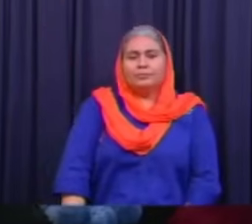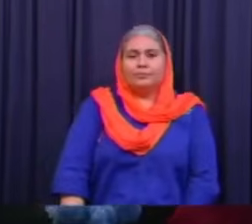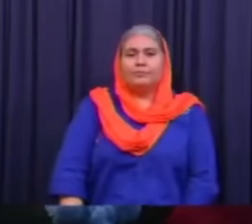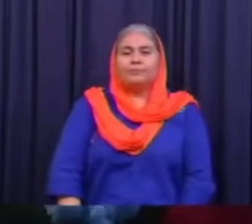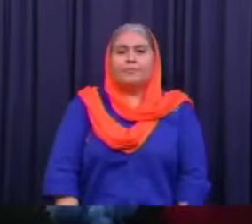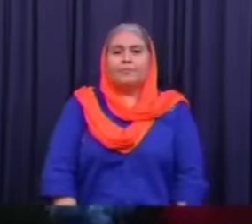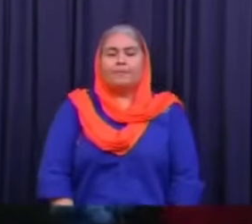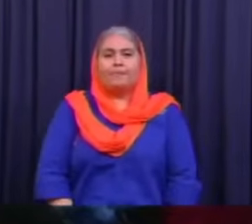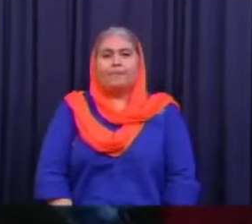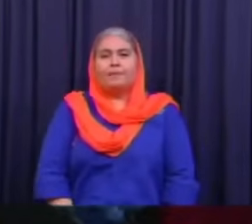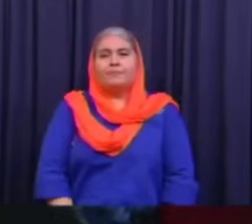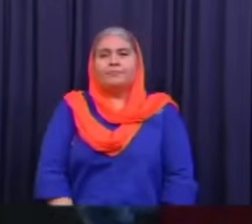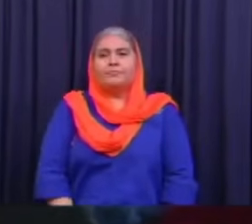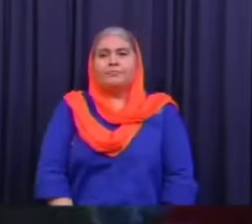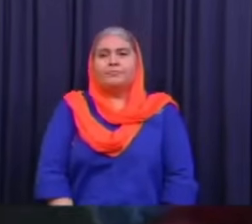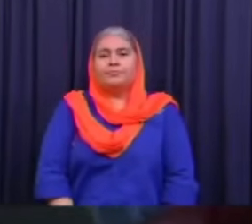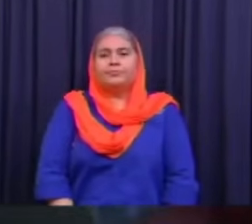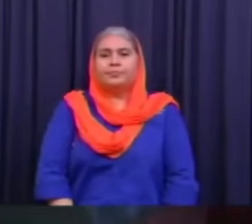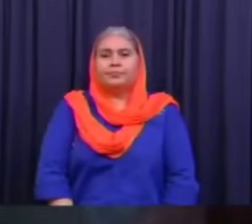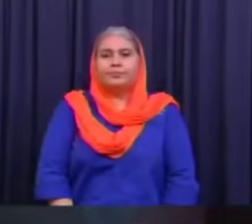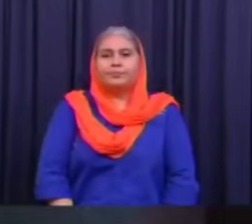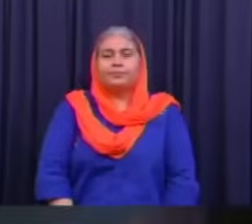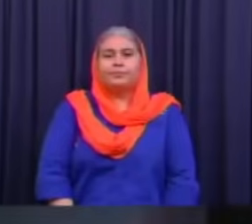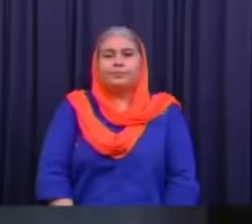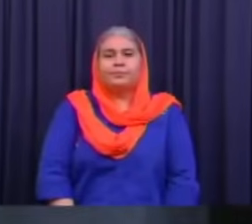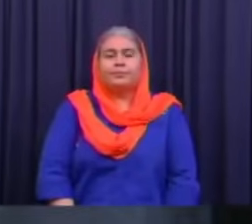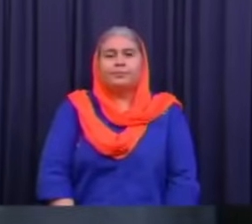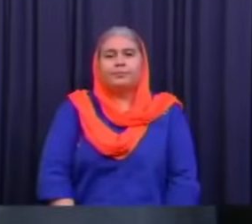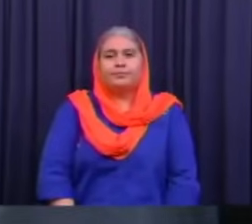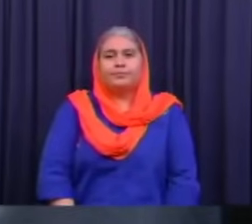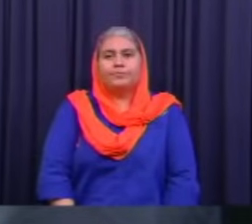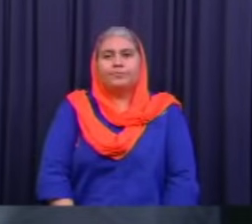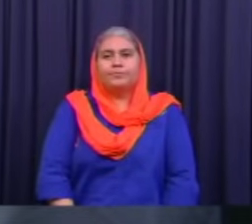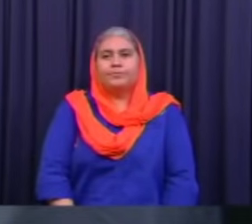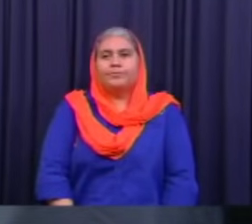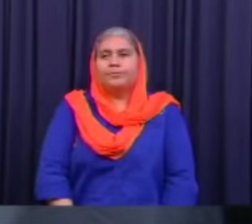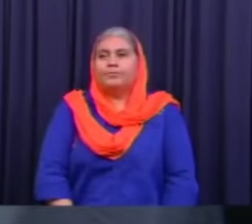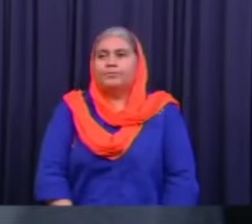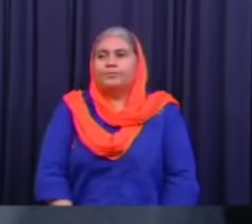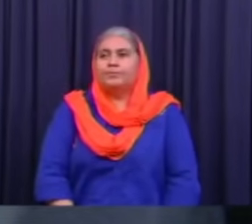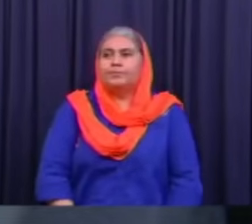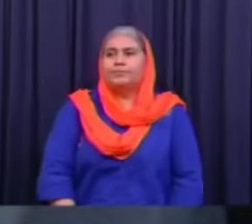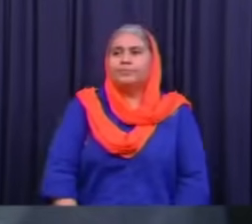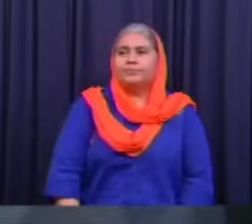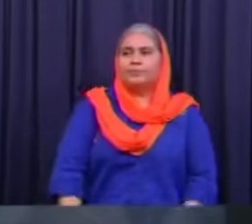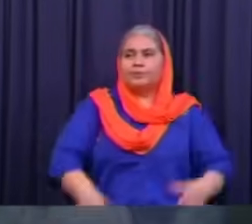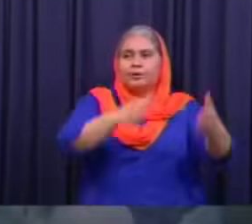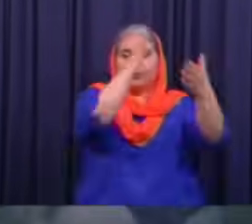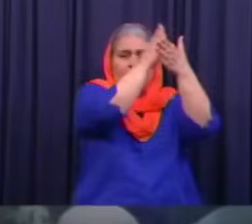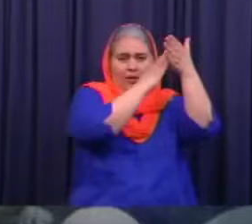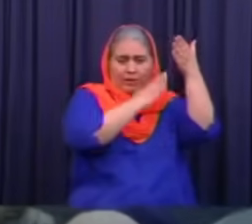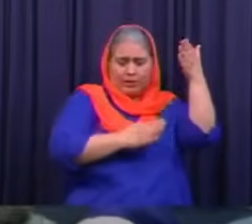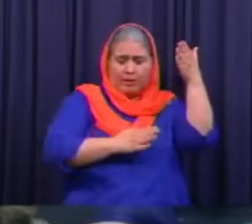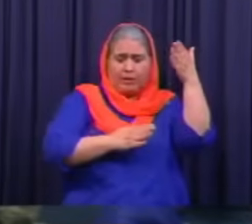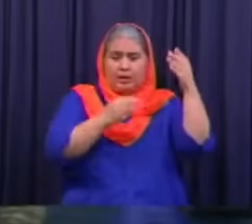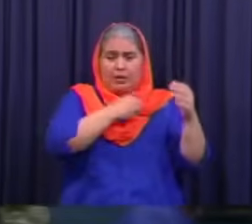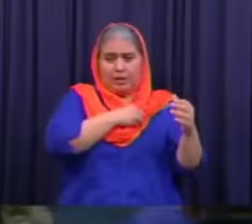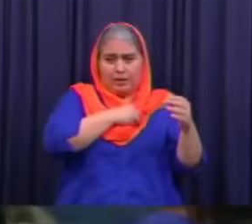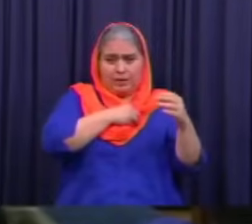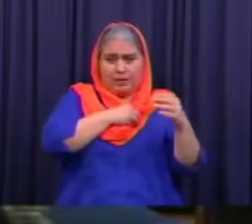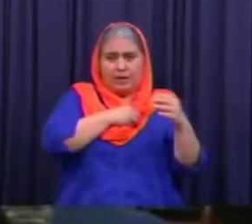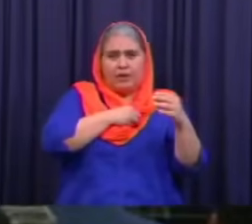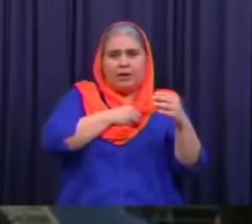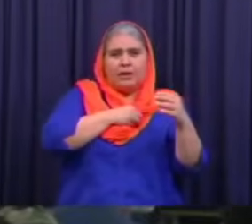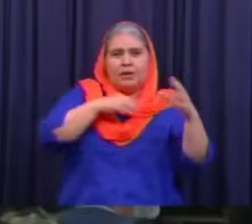a mis hermanos Aquí de este lado por favor alguien más desea venir al señor